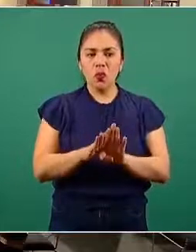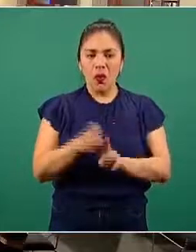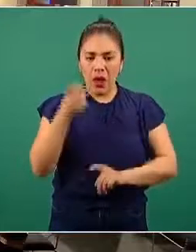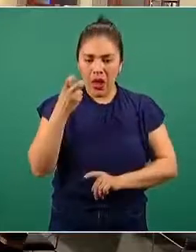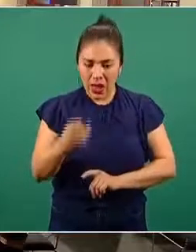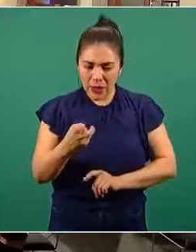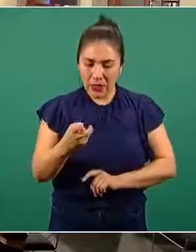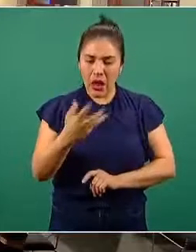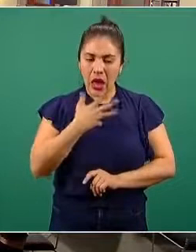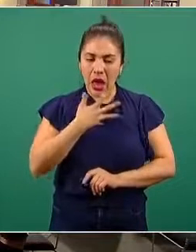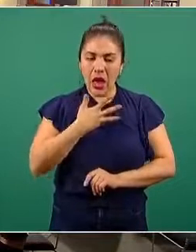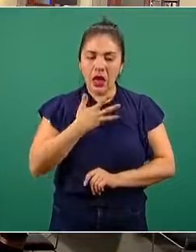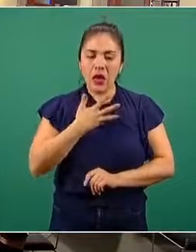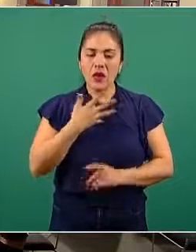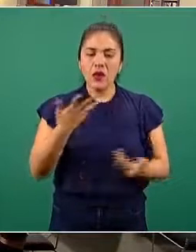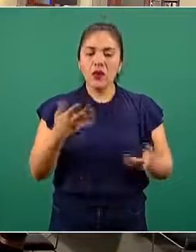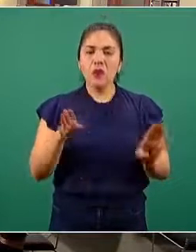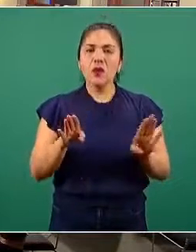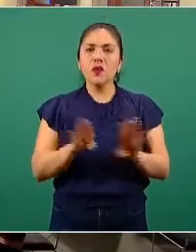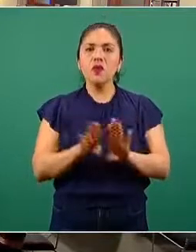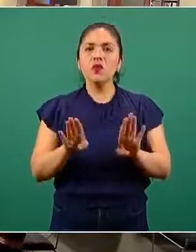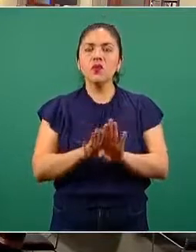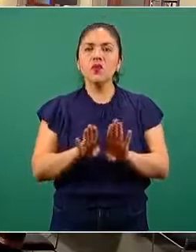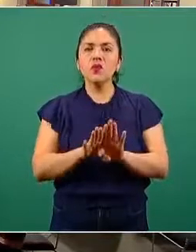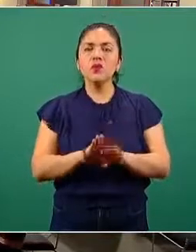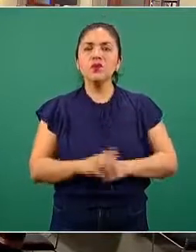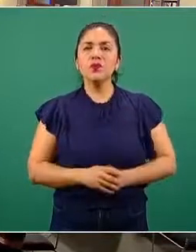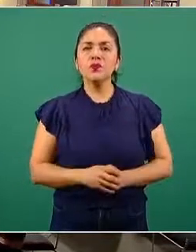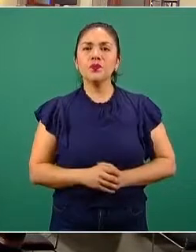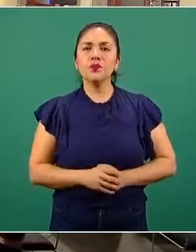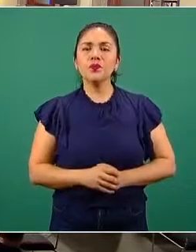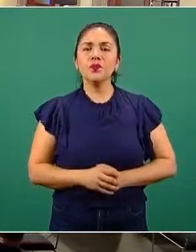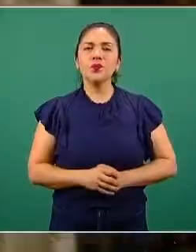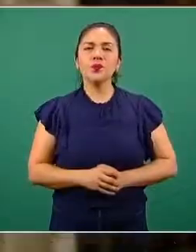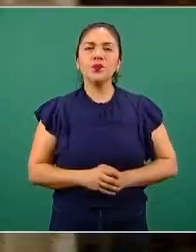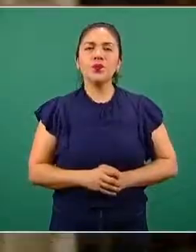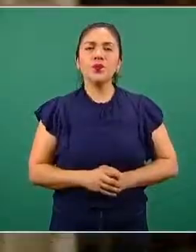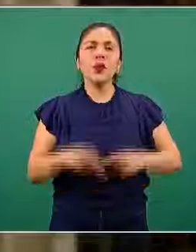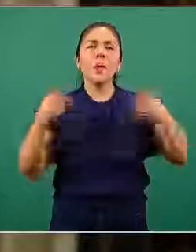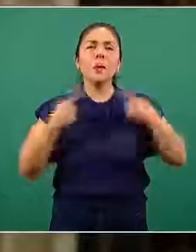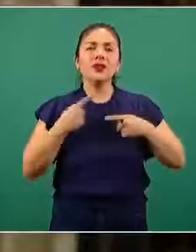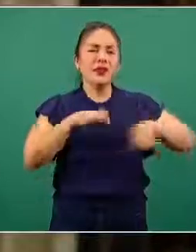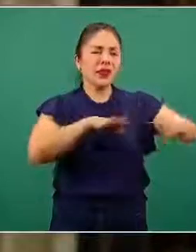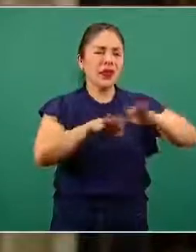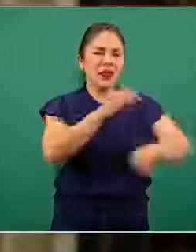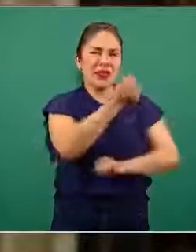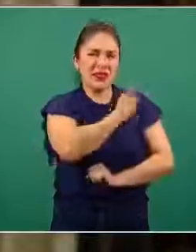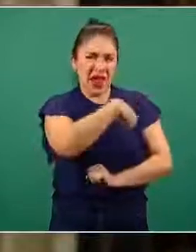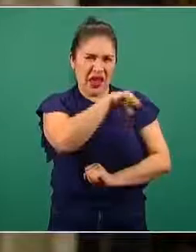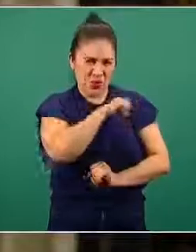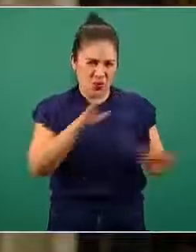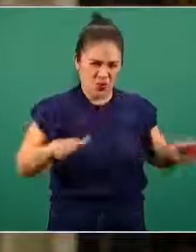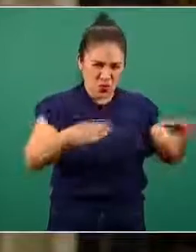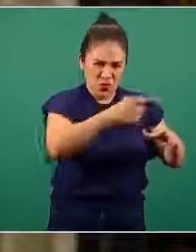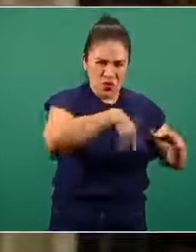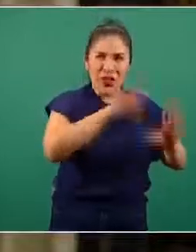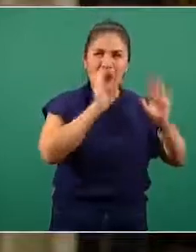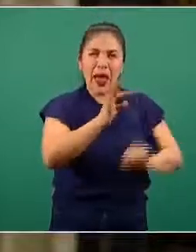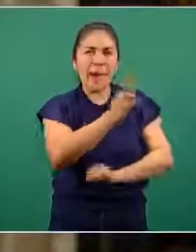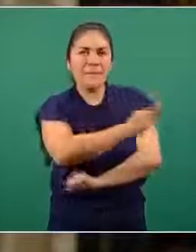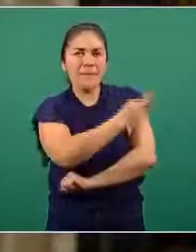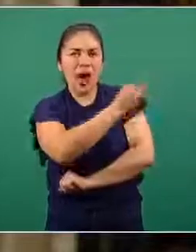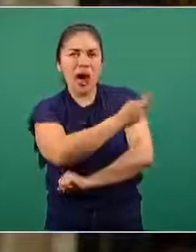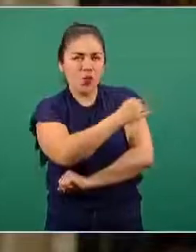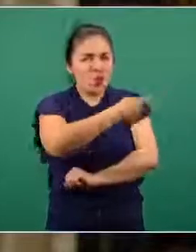resultados ha obtenido el sector salud con respecto a la vacunación que ya se hizo